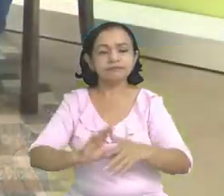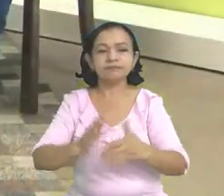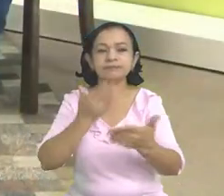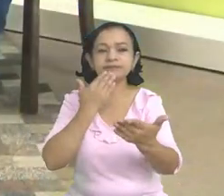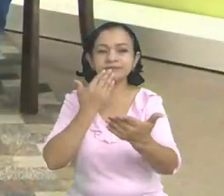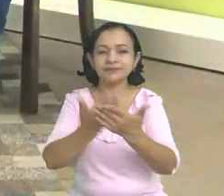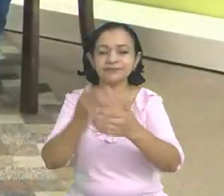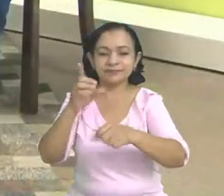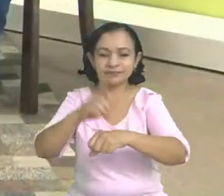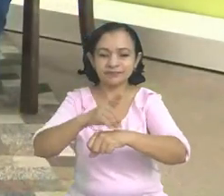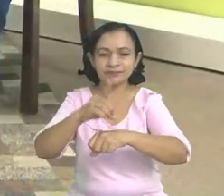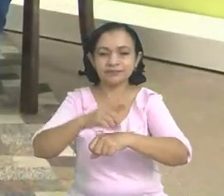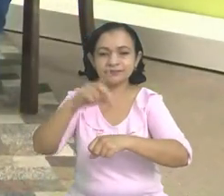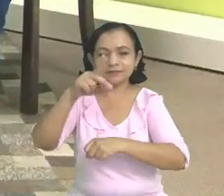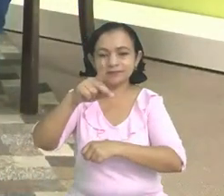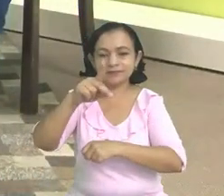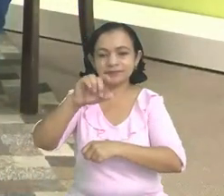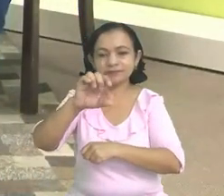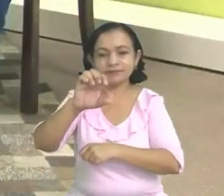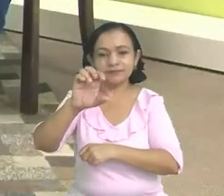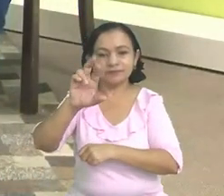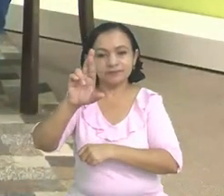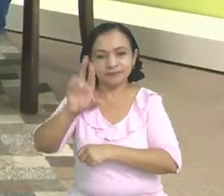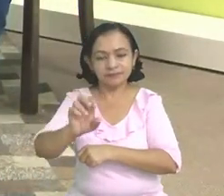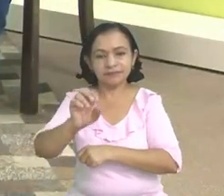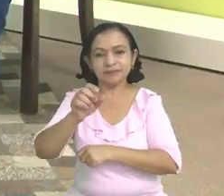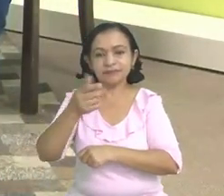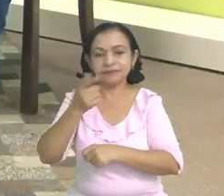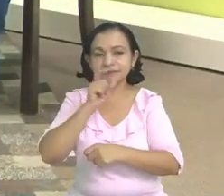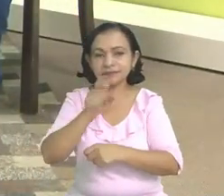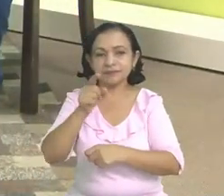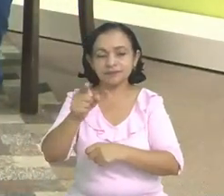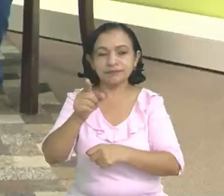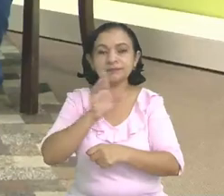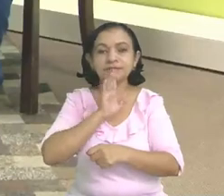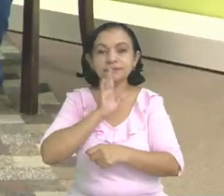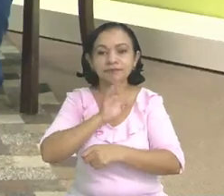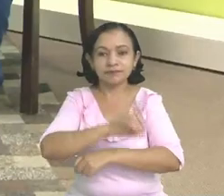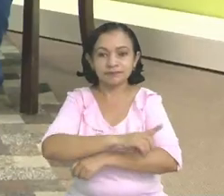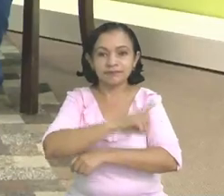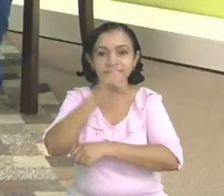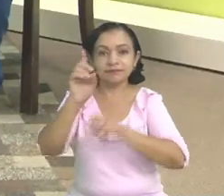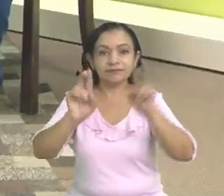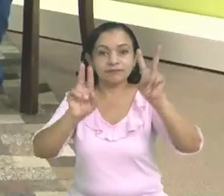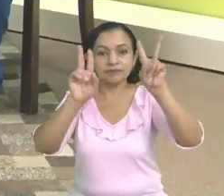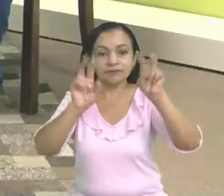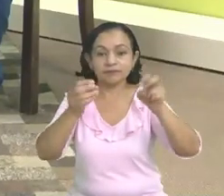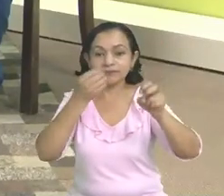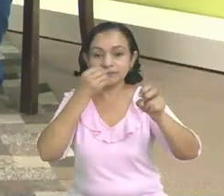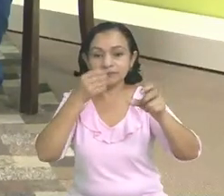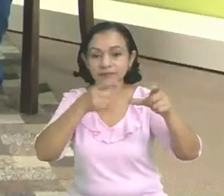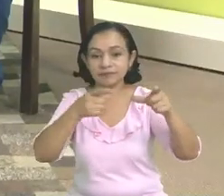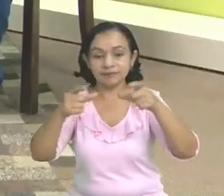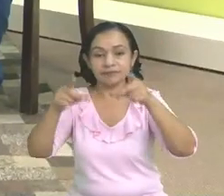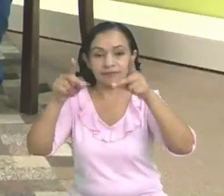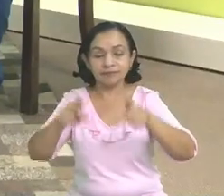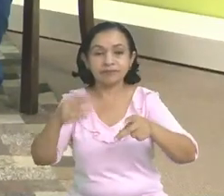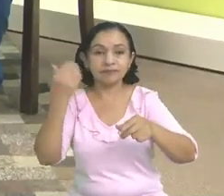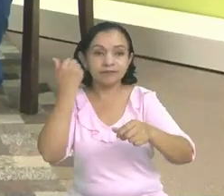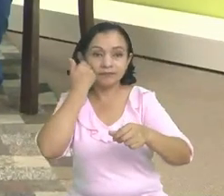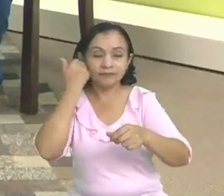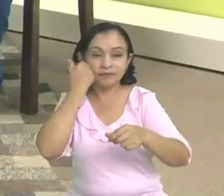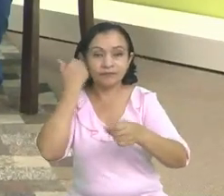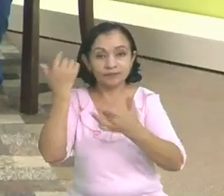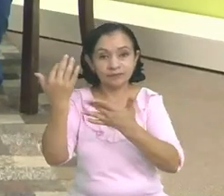Gracias, doctor Piero Reyes, por su valioso tiempo y sus valiosos conocimientos para hablar el día de hoy sobre este tema, la alimentación adecuada de los pacientes crónicos.